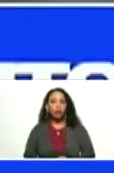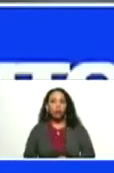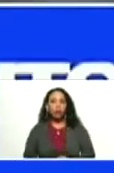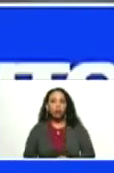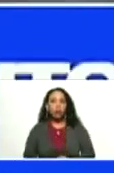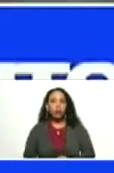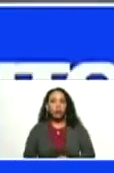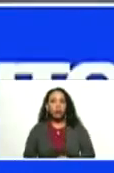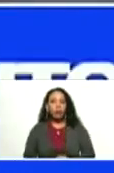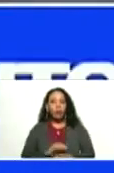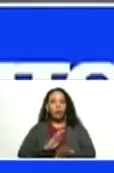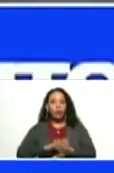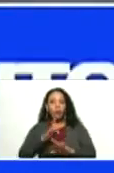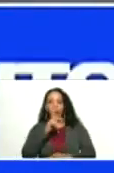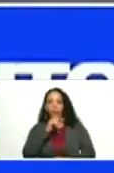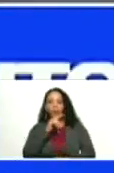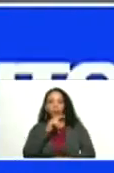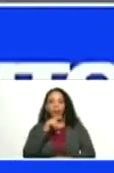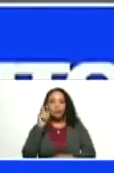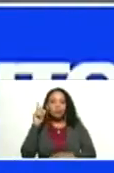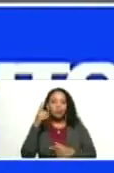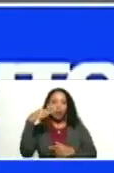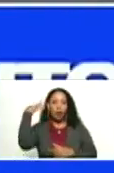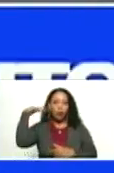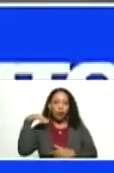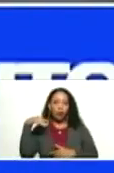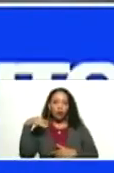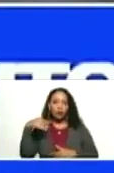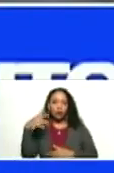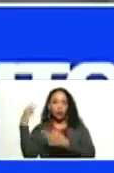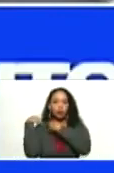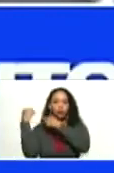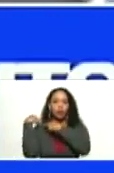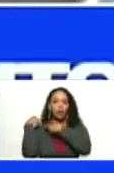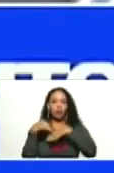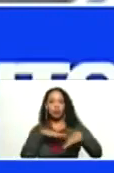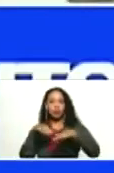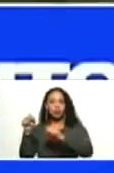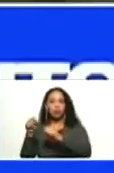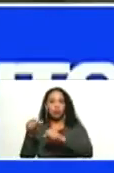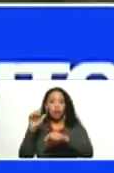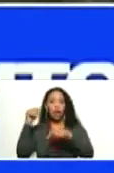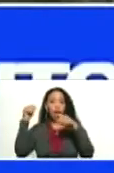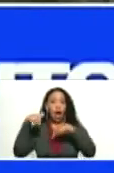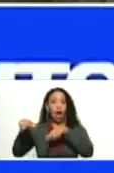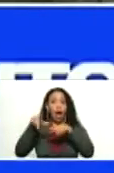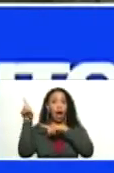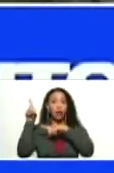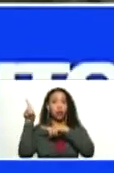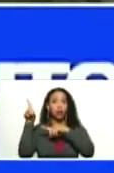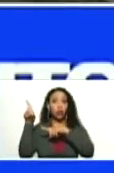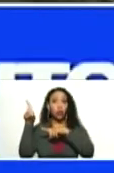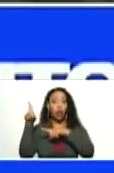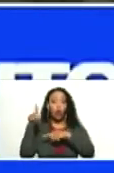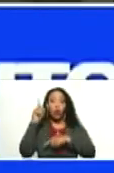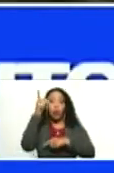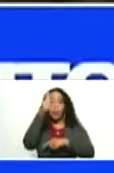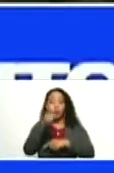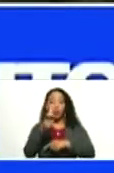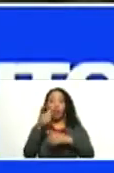por la irresponsabilidad de las oligarquías. Porque todo esto existió aquí y en algún momento alguien decidió